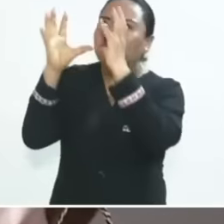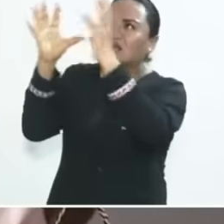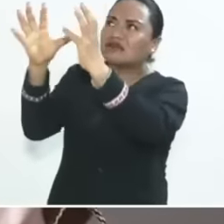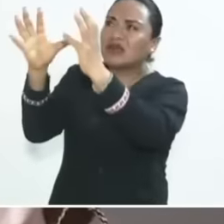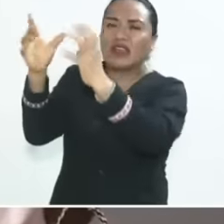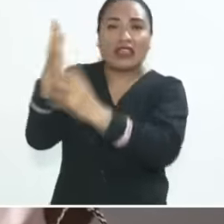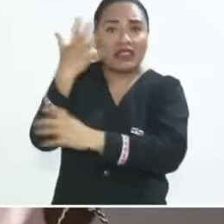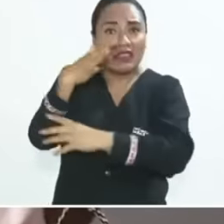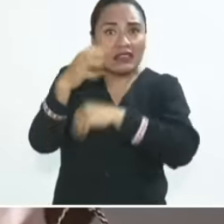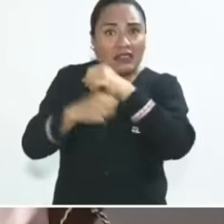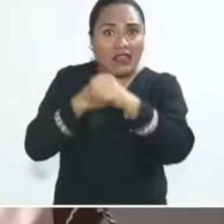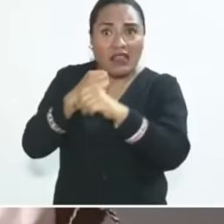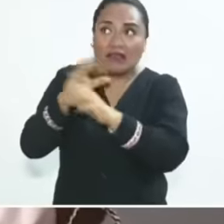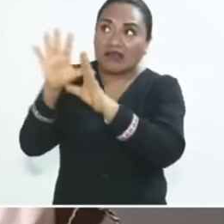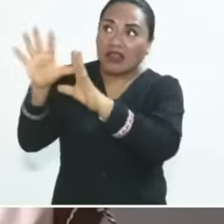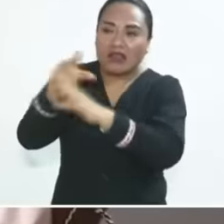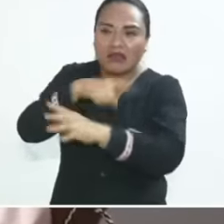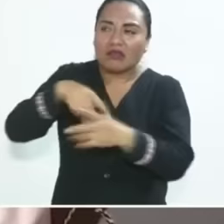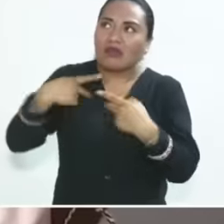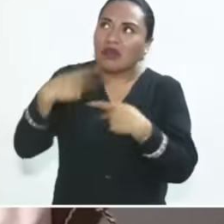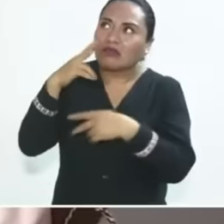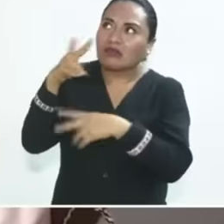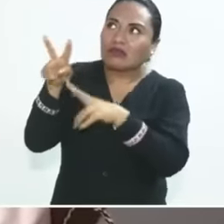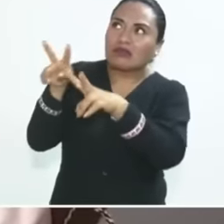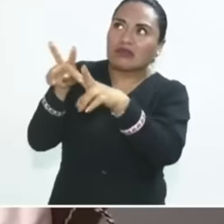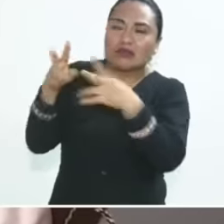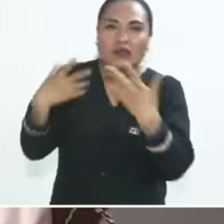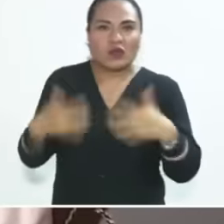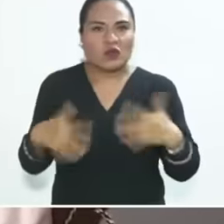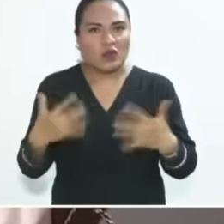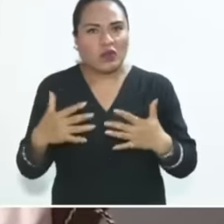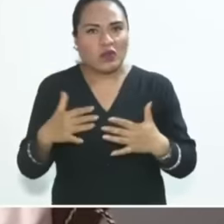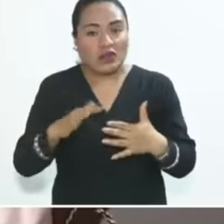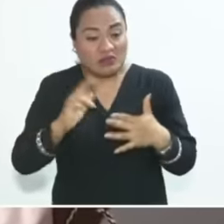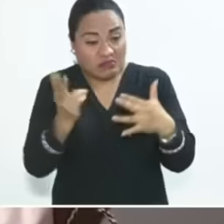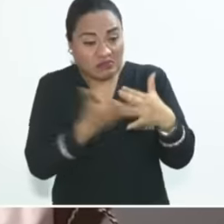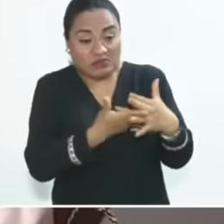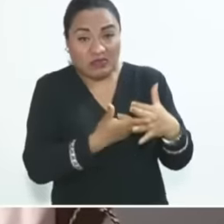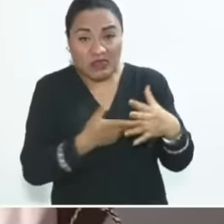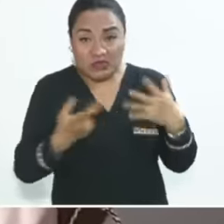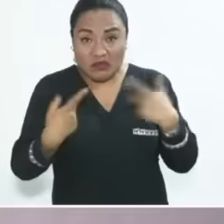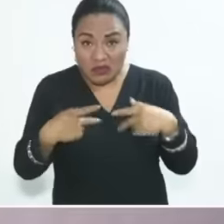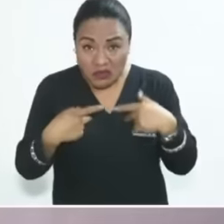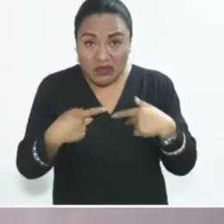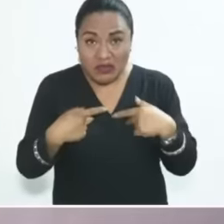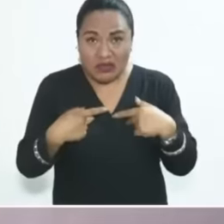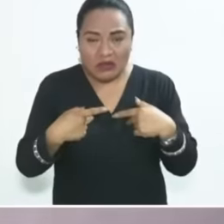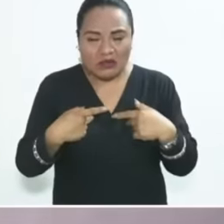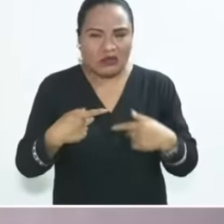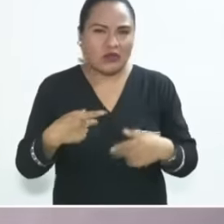Luego de ese atroz asesinato, surgió